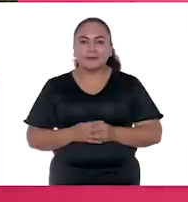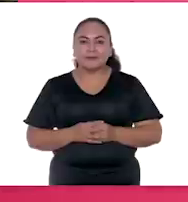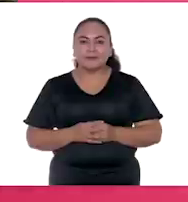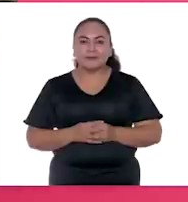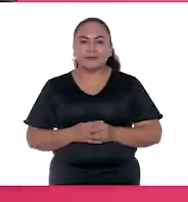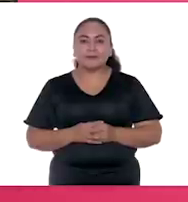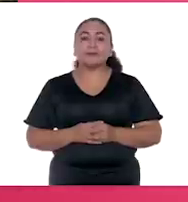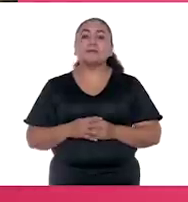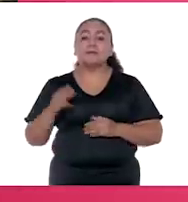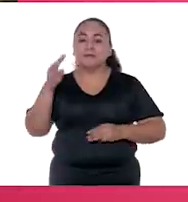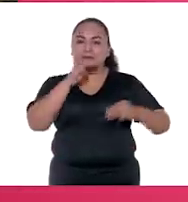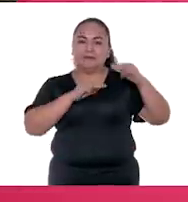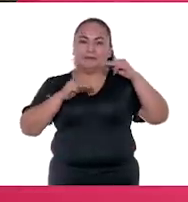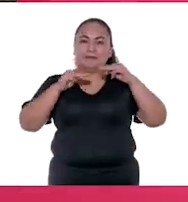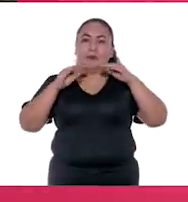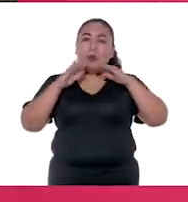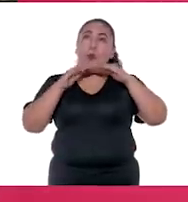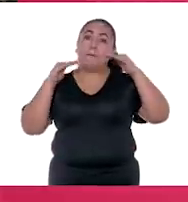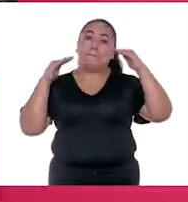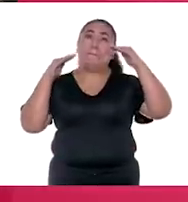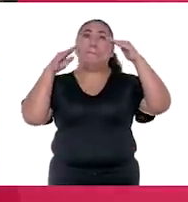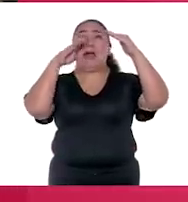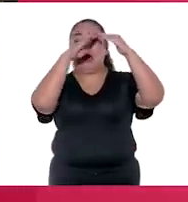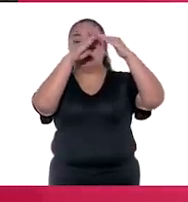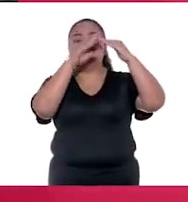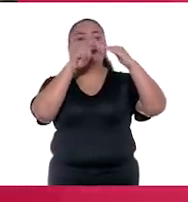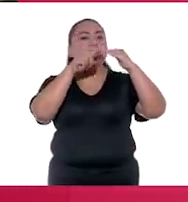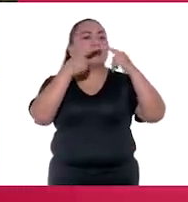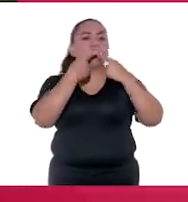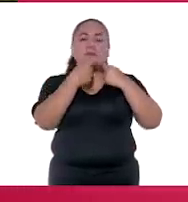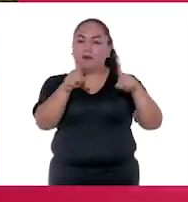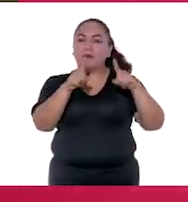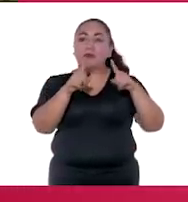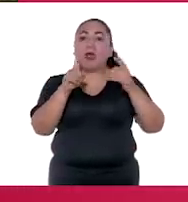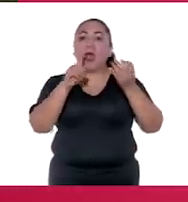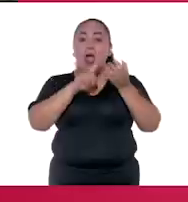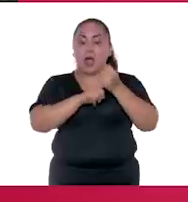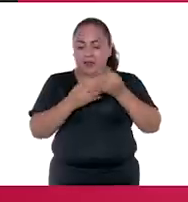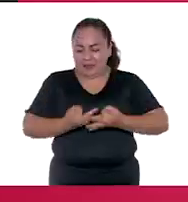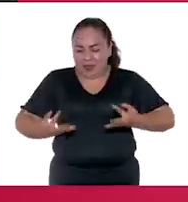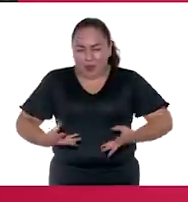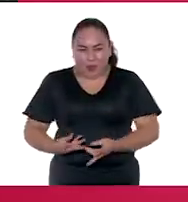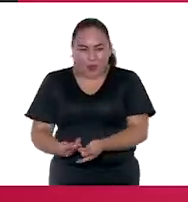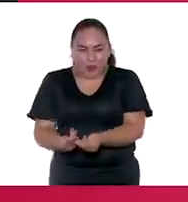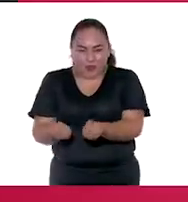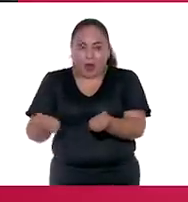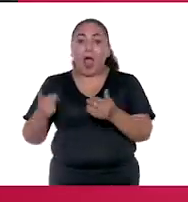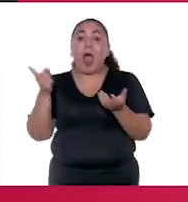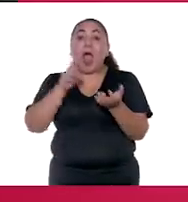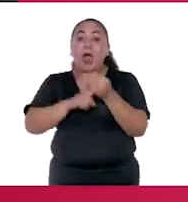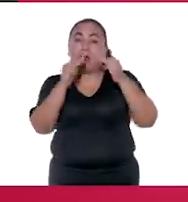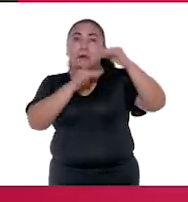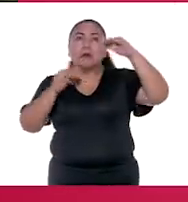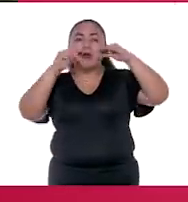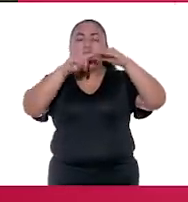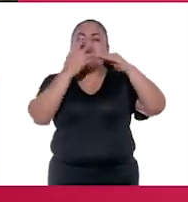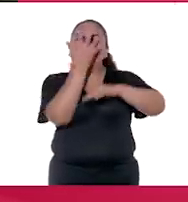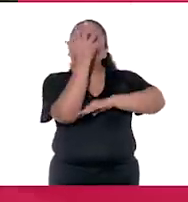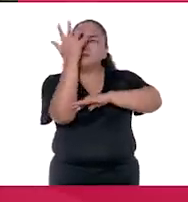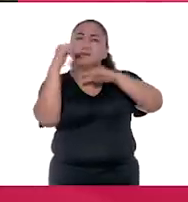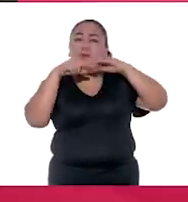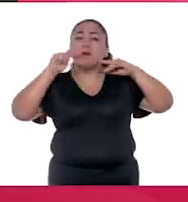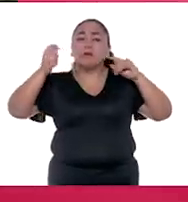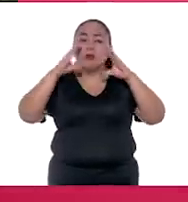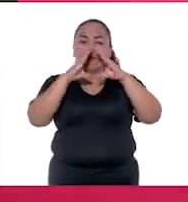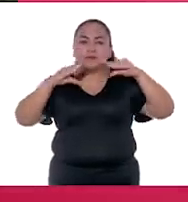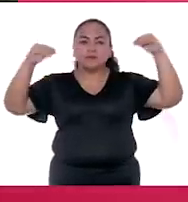En la cima de las cañadas todo cambia. El desierto de la planicie se transforma en bosque templado, de grandes pinos